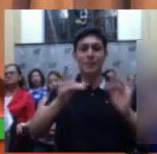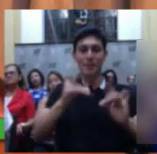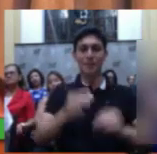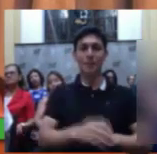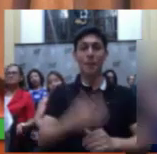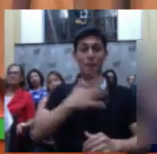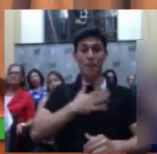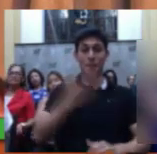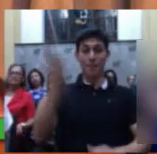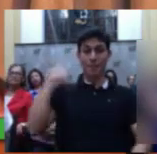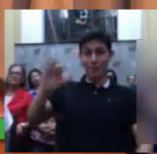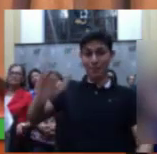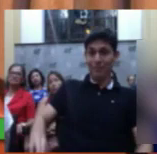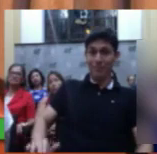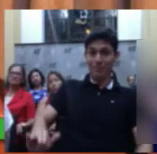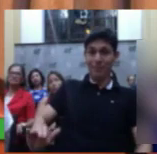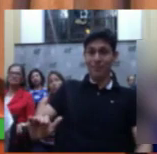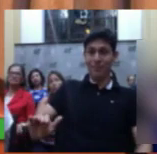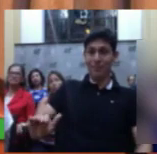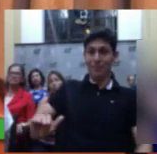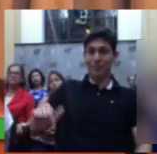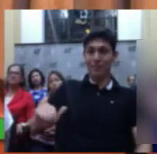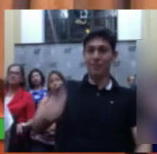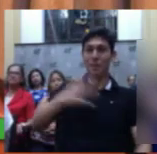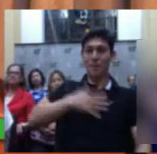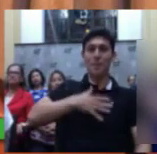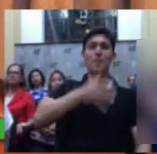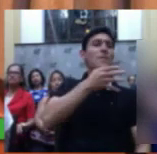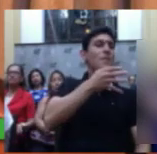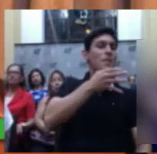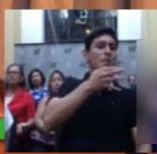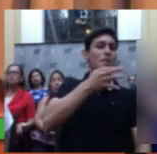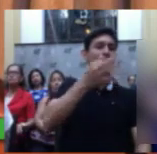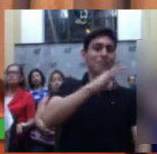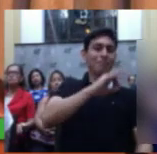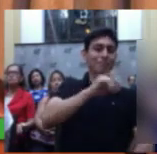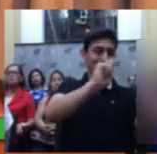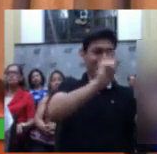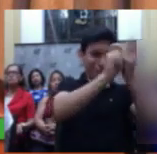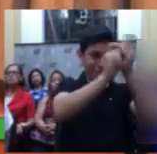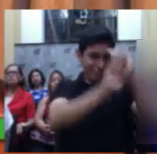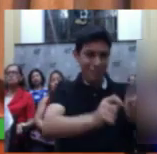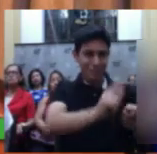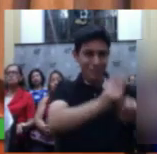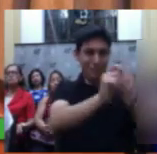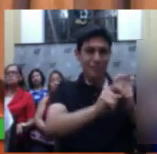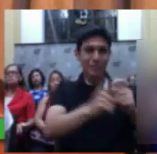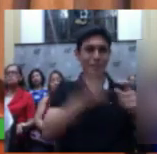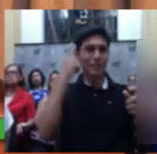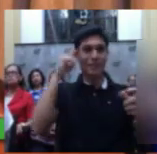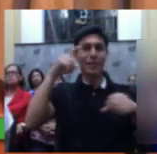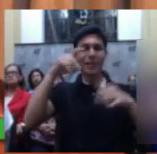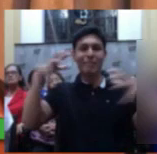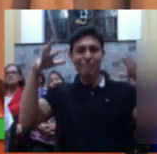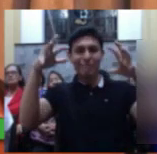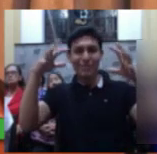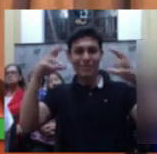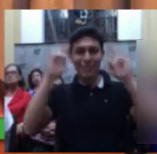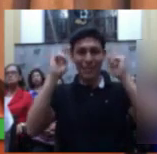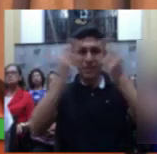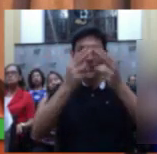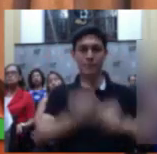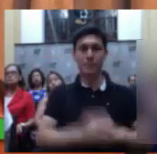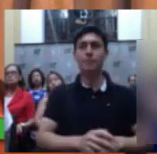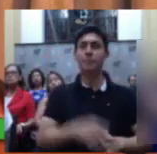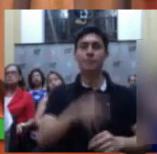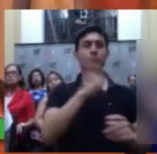mi mamá tenía un truco para mejorar mi disfraz de pirata en Halloween. Quemaba un corcho de vino y con eso me pintaba una